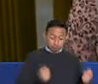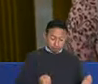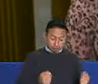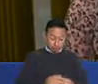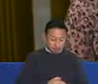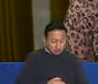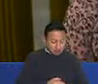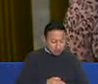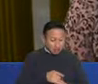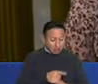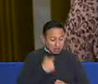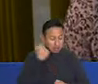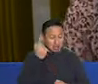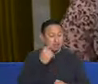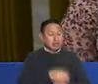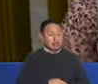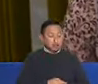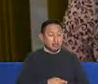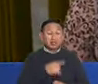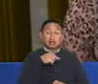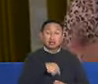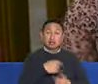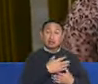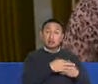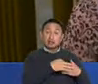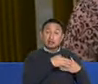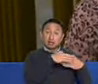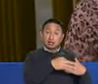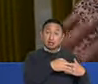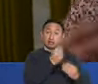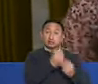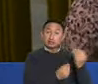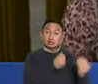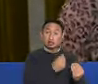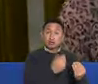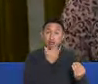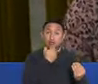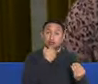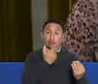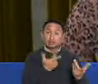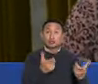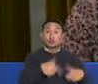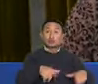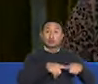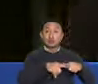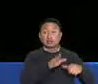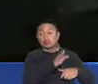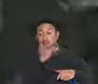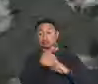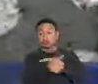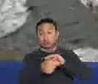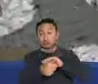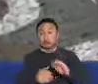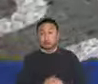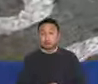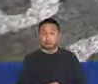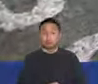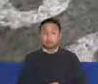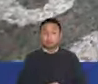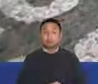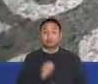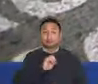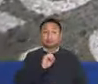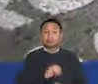A mí me entregó una amiga. Entonces, ahí están las guías donde tenemos nosotros que refugiarnos en ese momento. Así vamos.